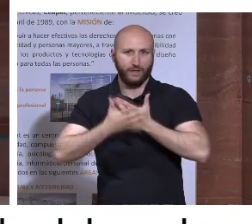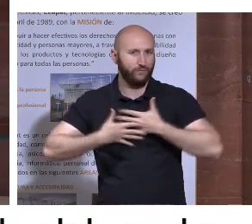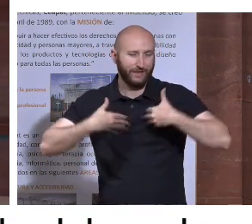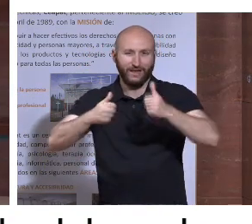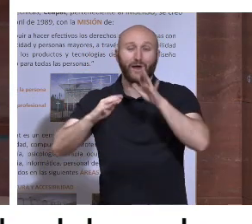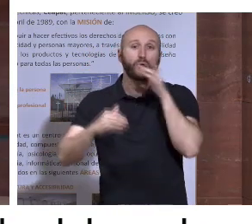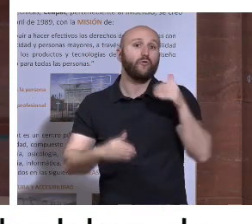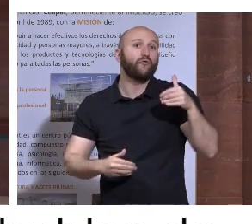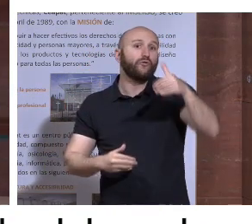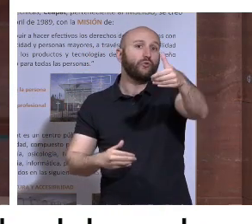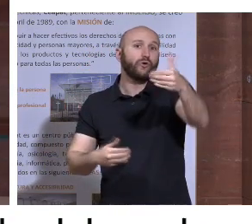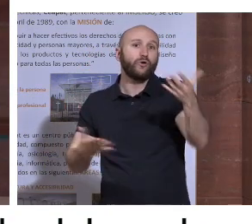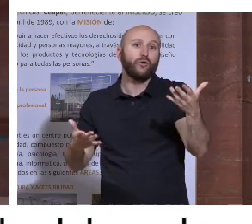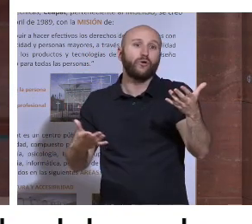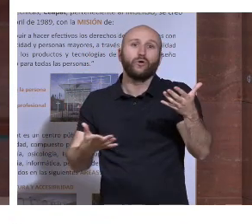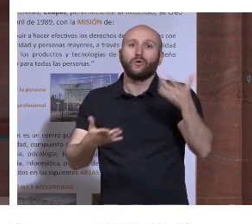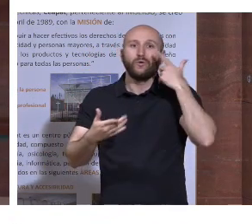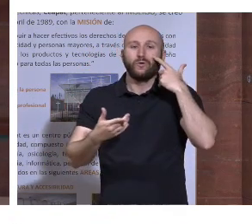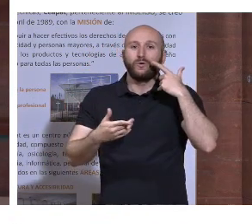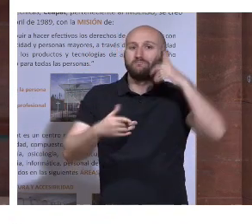el futuro no lo podemos agarrar.